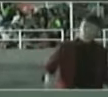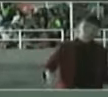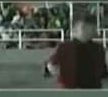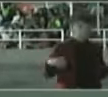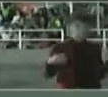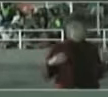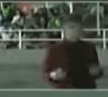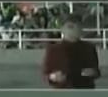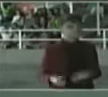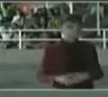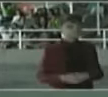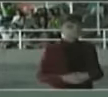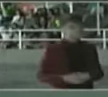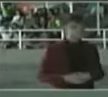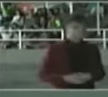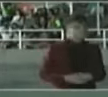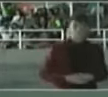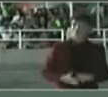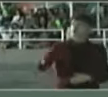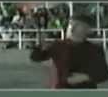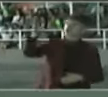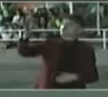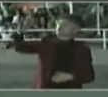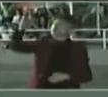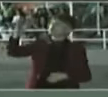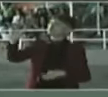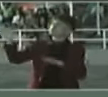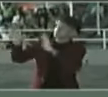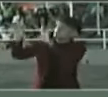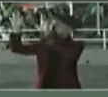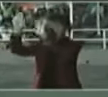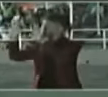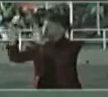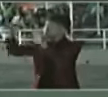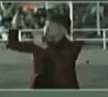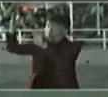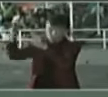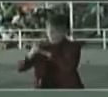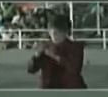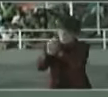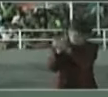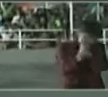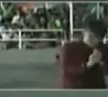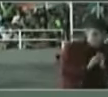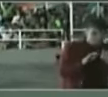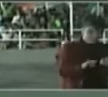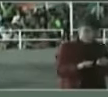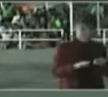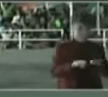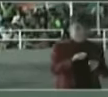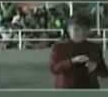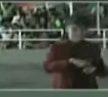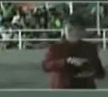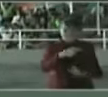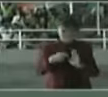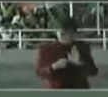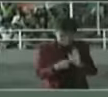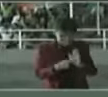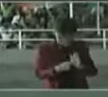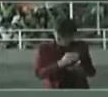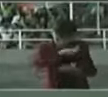Él es la imagen del Dios invisible. Él es lo humano de lo divino. En Él habita